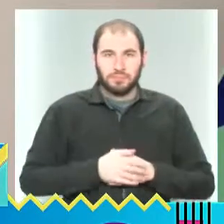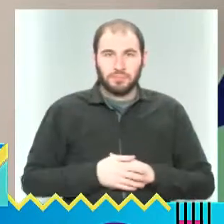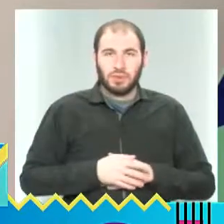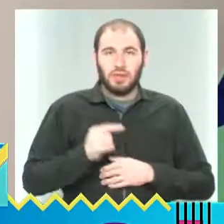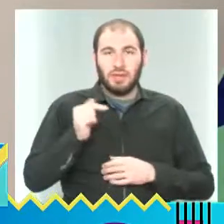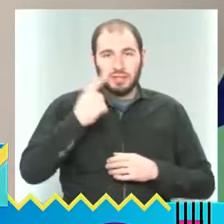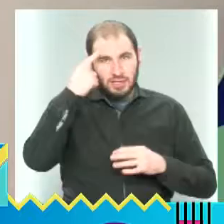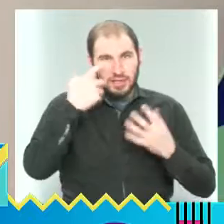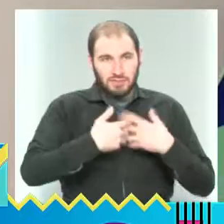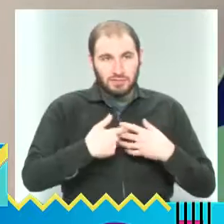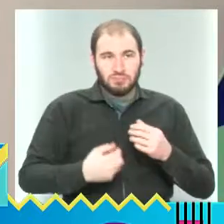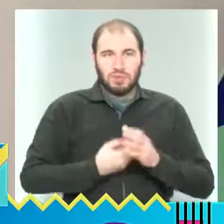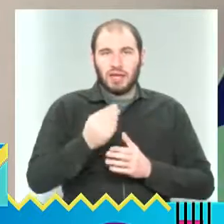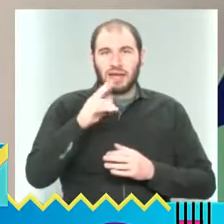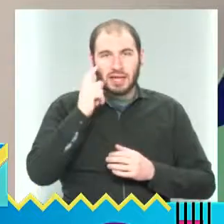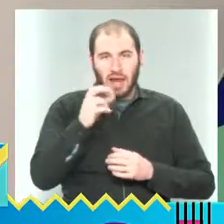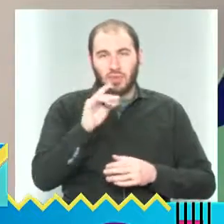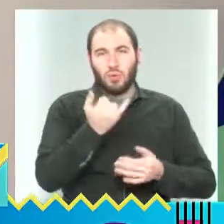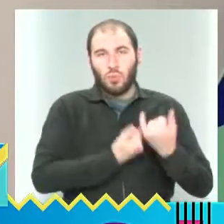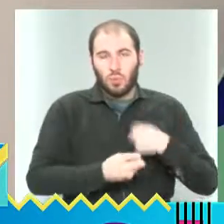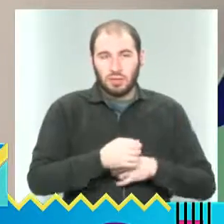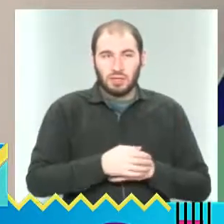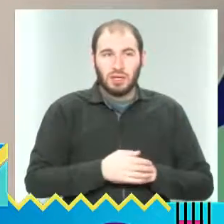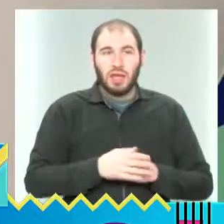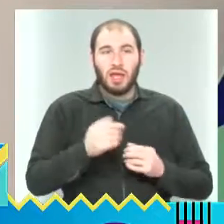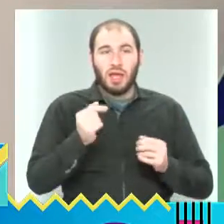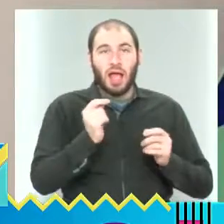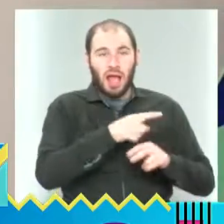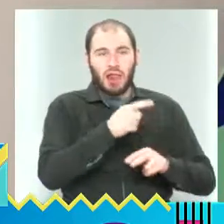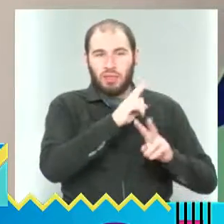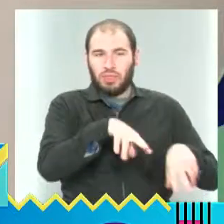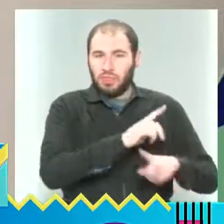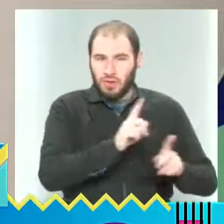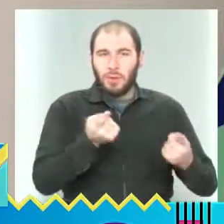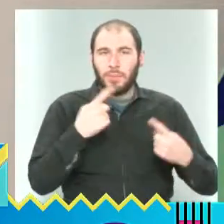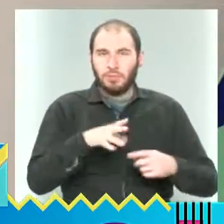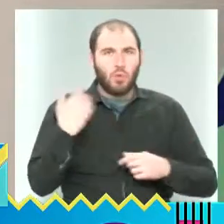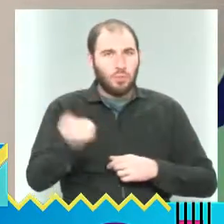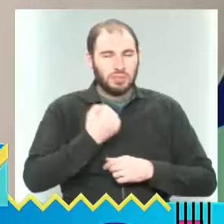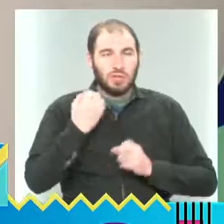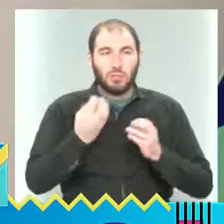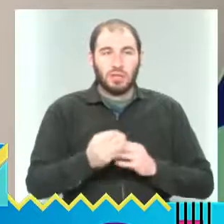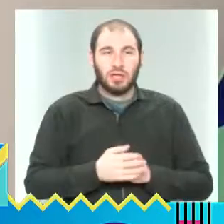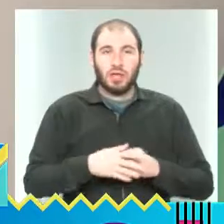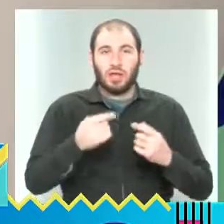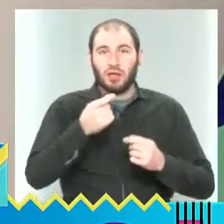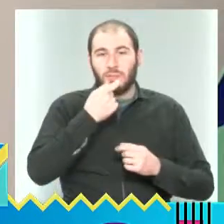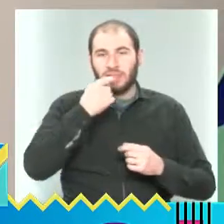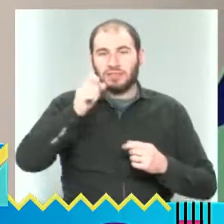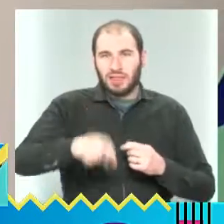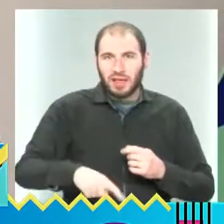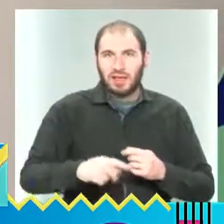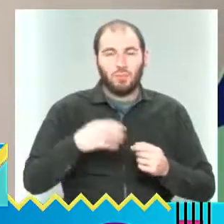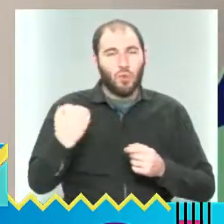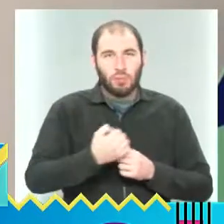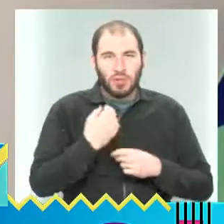una reflexión que me surgió cuando Ricardo decía eso, que no invalida lo que él dice, pero que a mí me parece que es muy importante porque la situación local tiene mucho